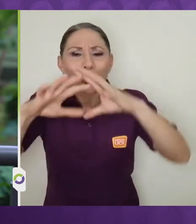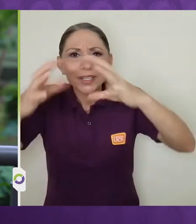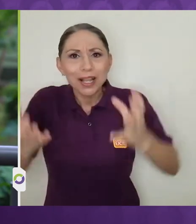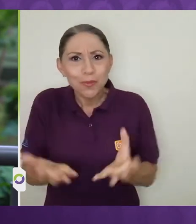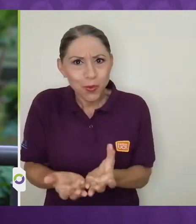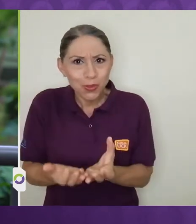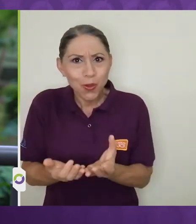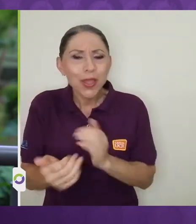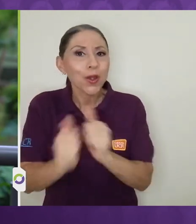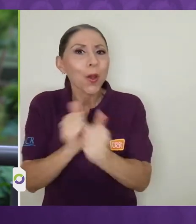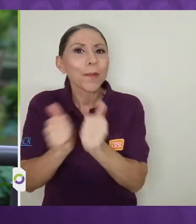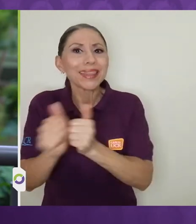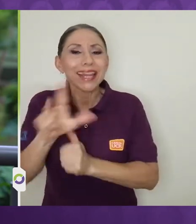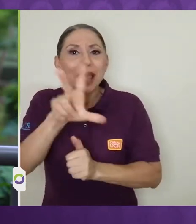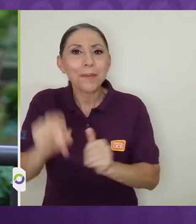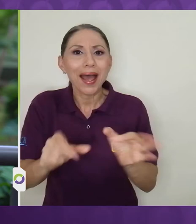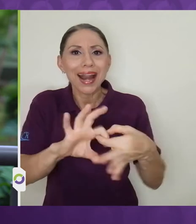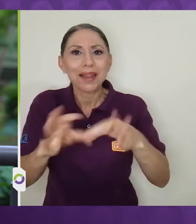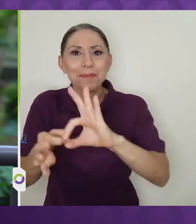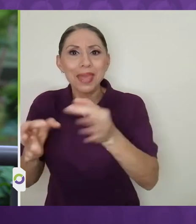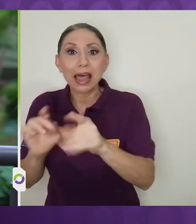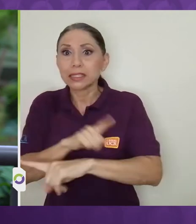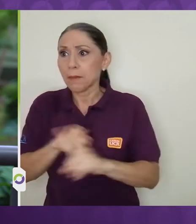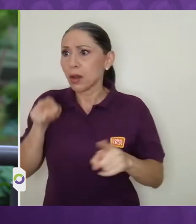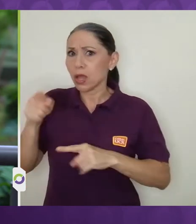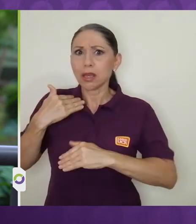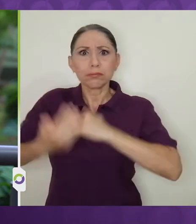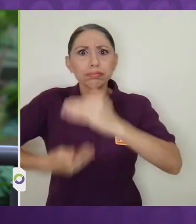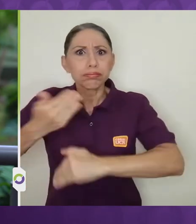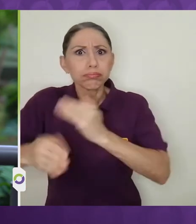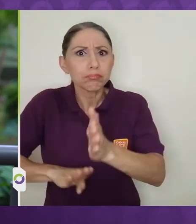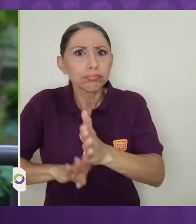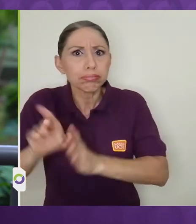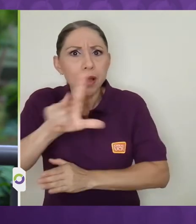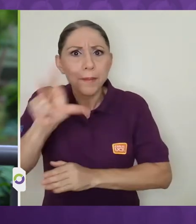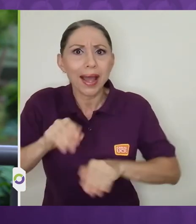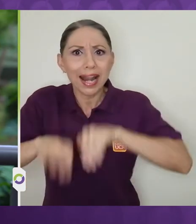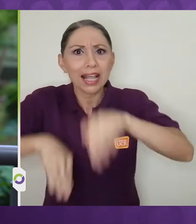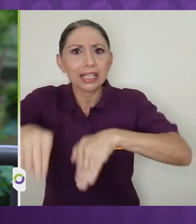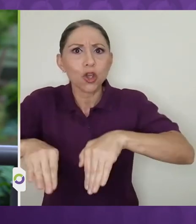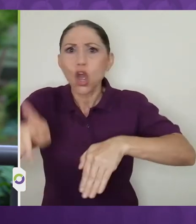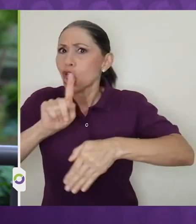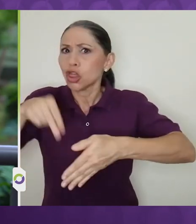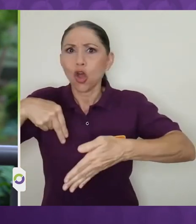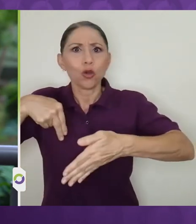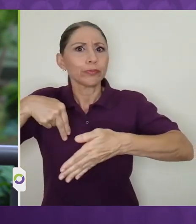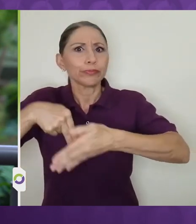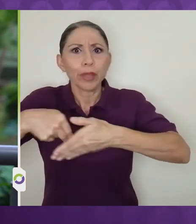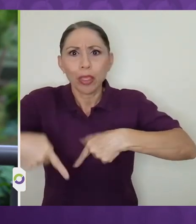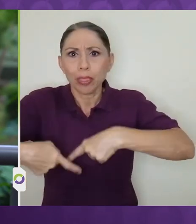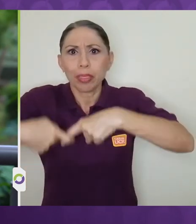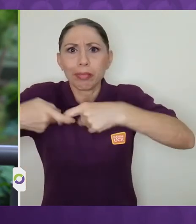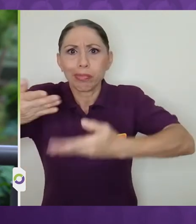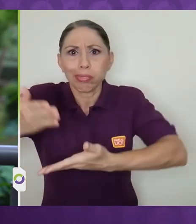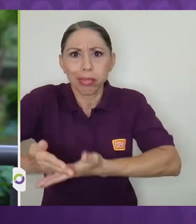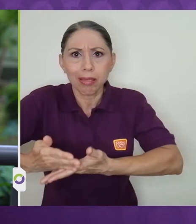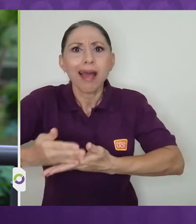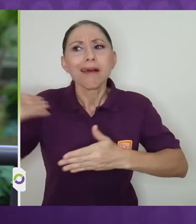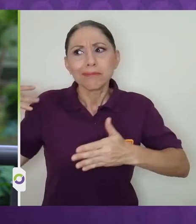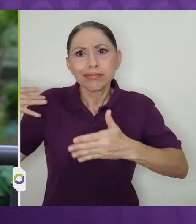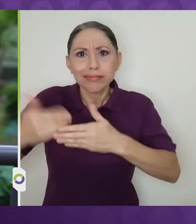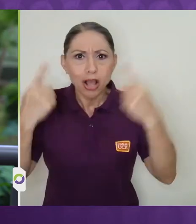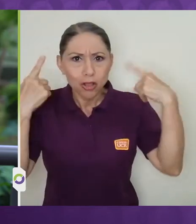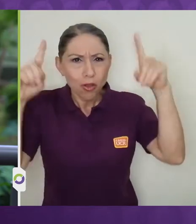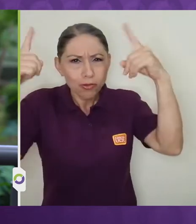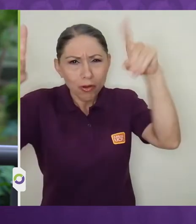del mundo y competir en unas paralimpiadas. Pero su asombrosa evolución en la paranatación no se estancó y desde entonces ha conseguido